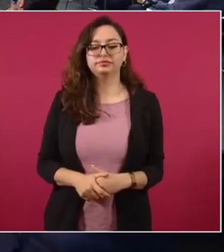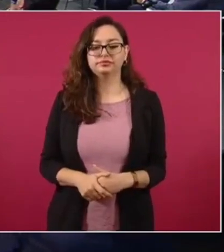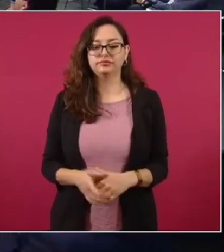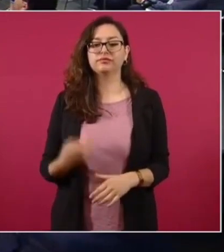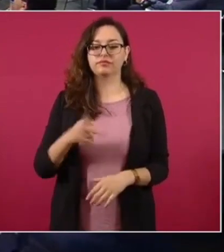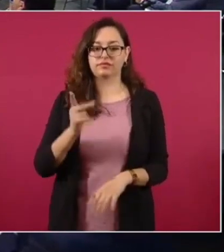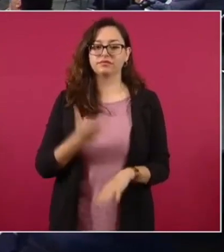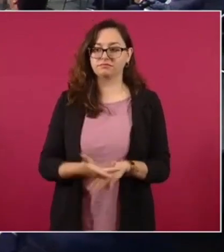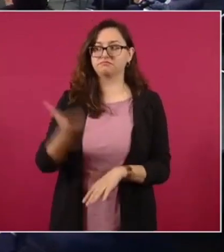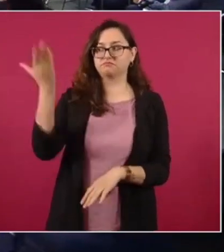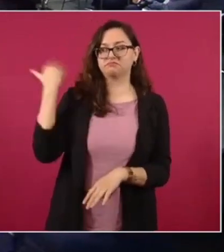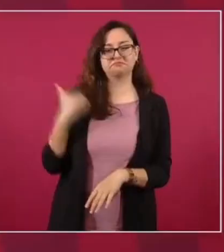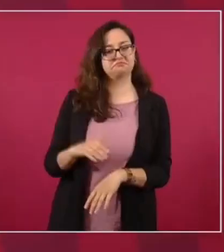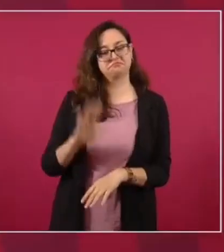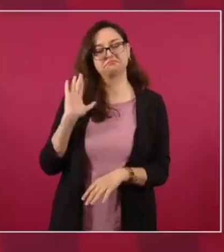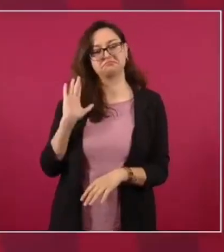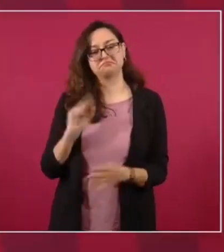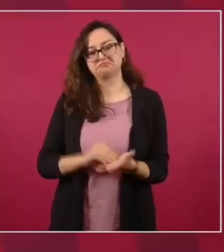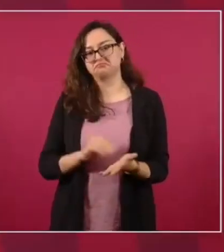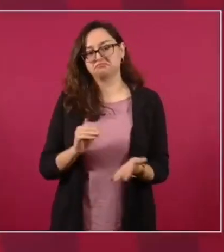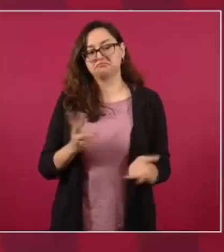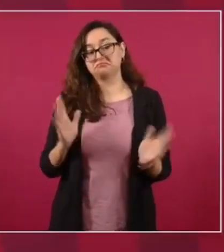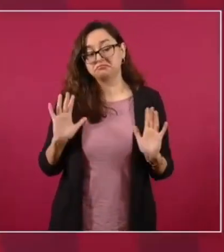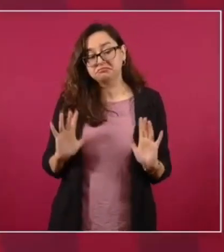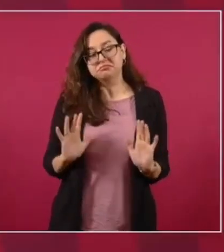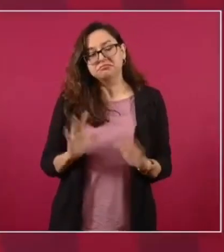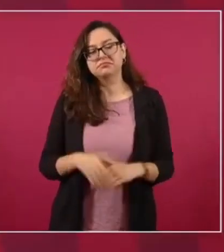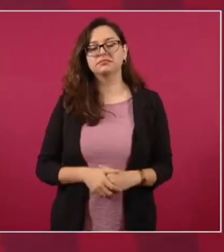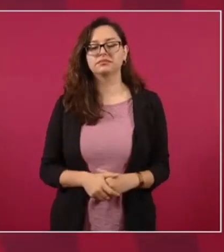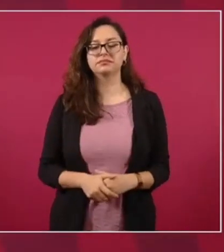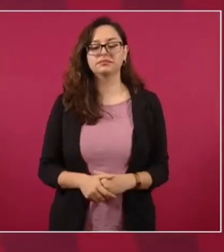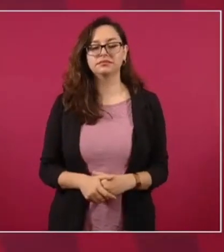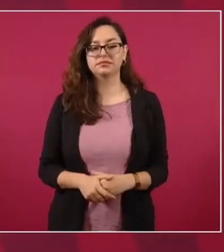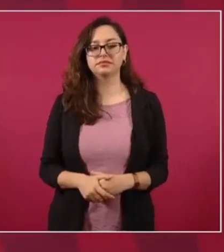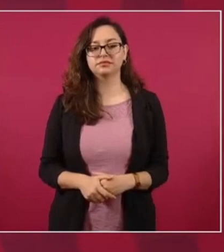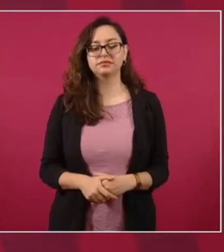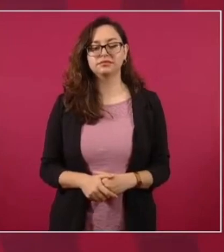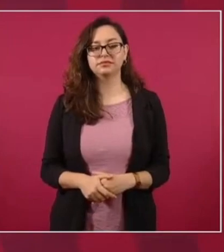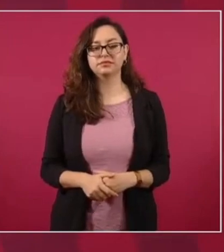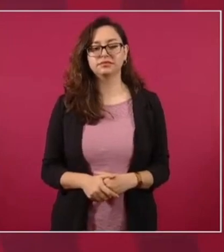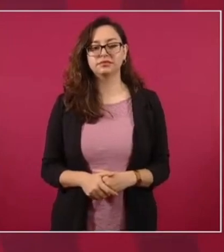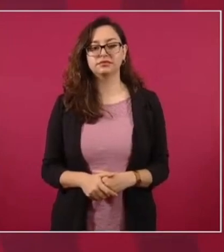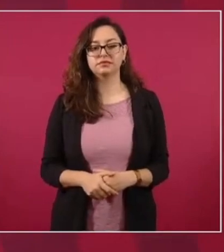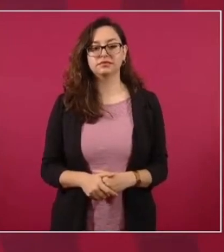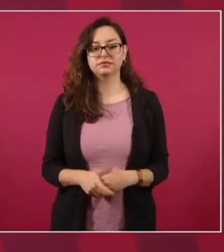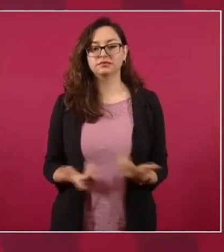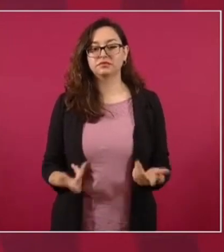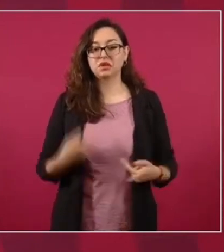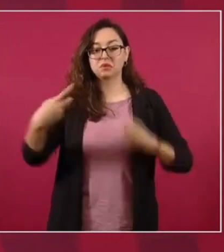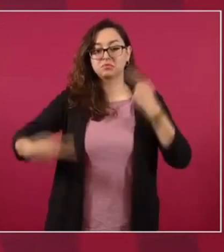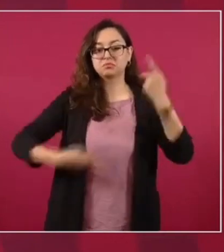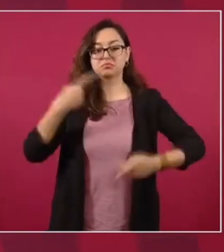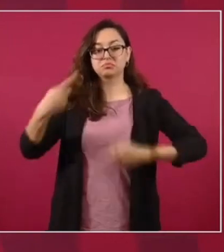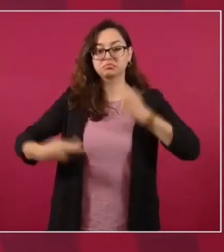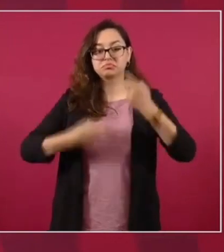así era hasta hace poco. Y al día siguiente, nada.